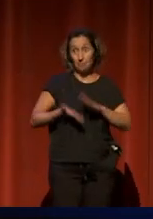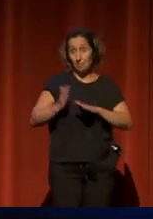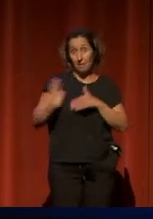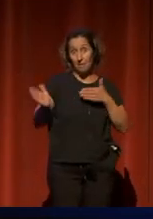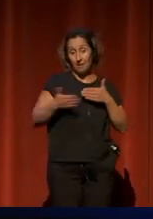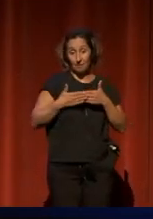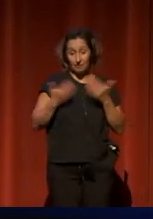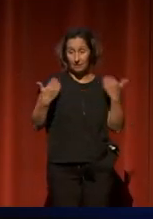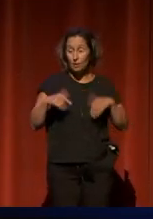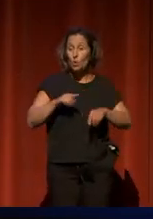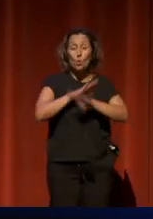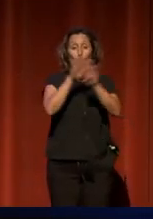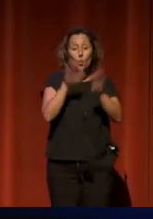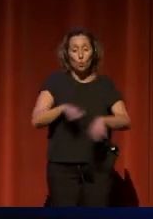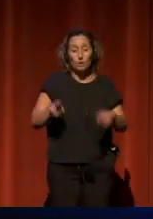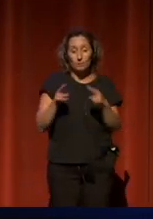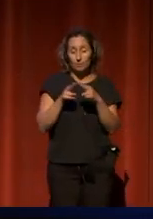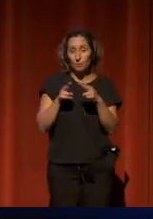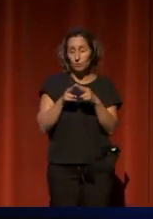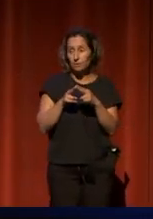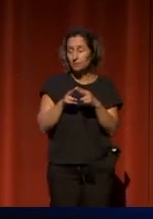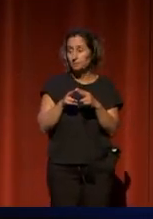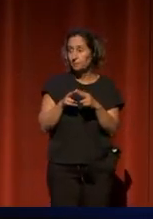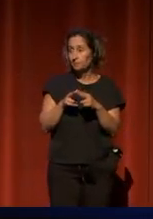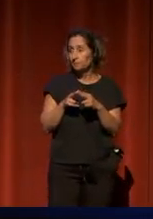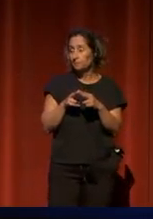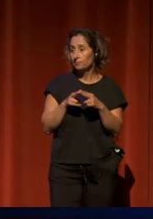finalizando Una última pregunta